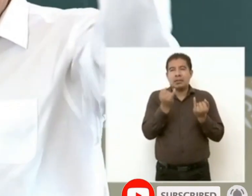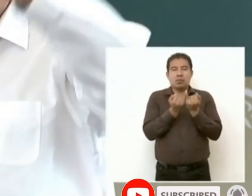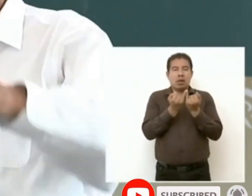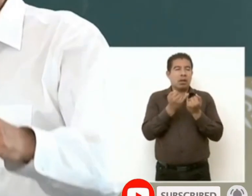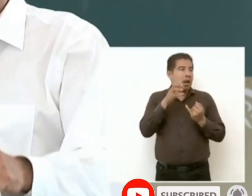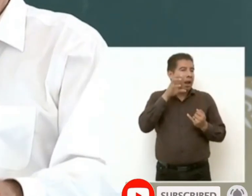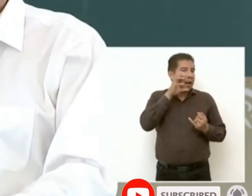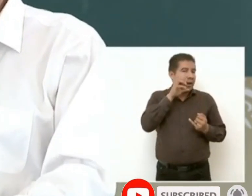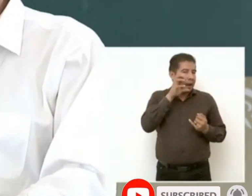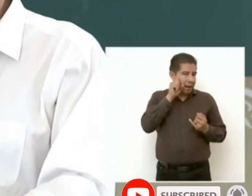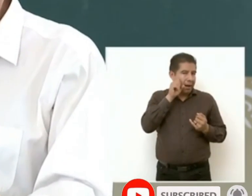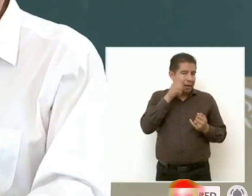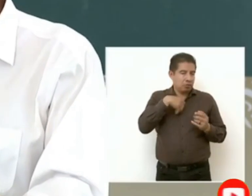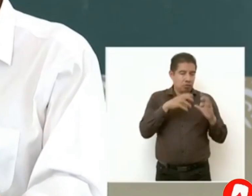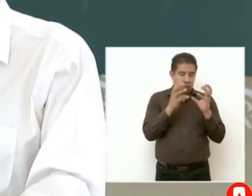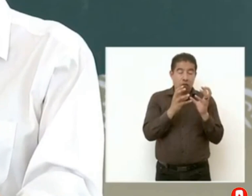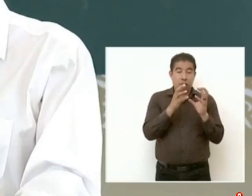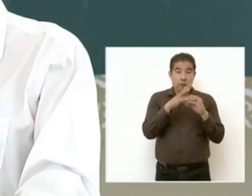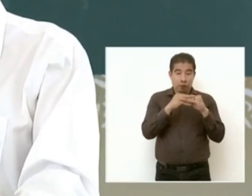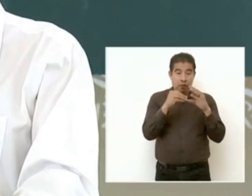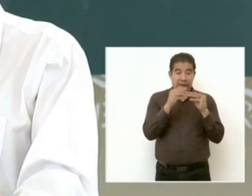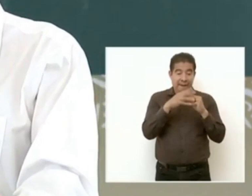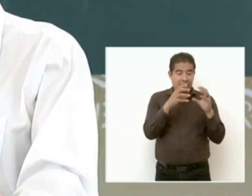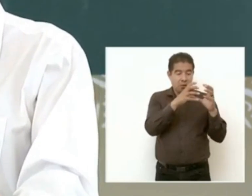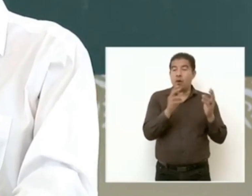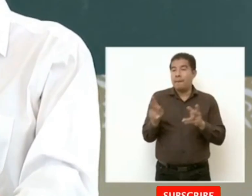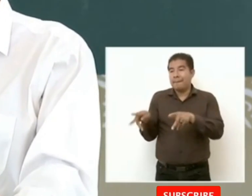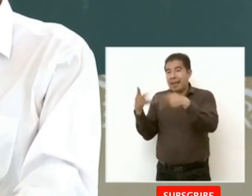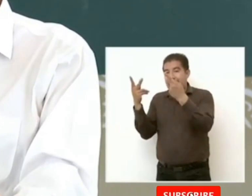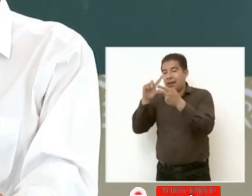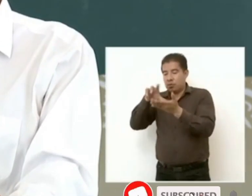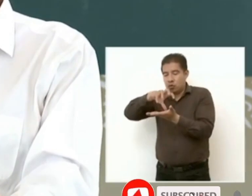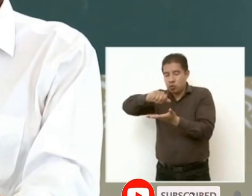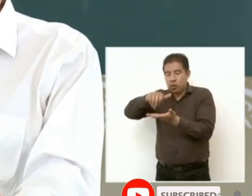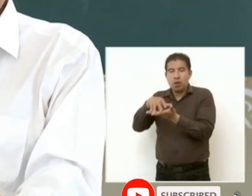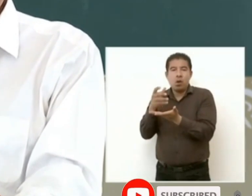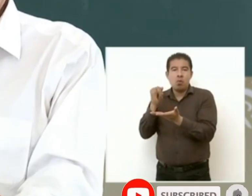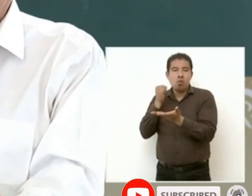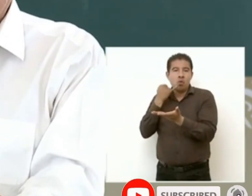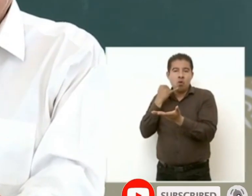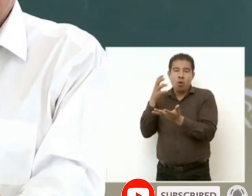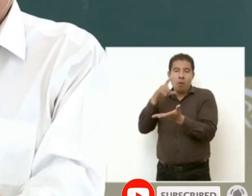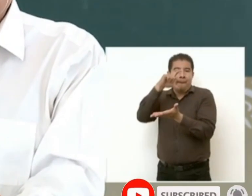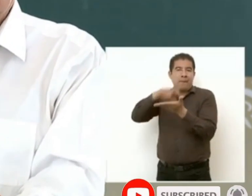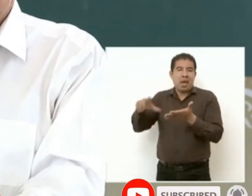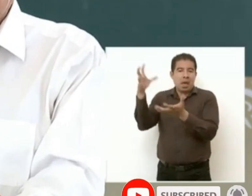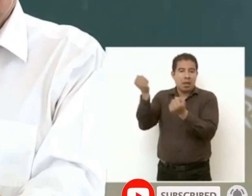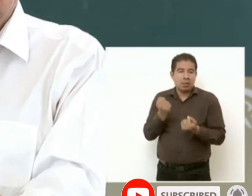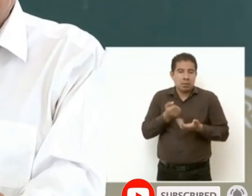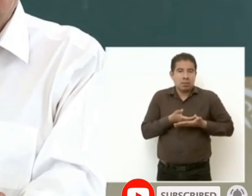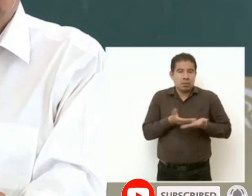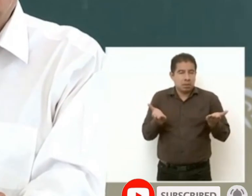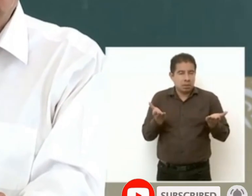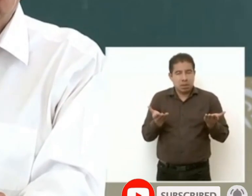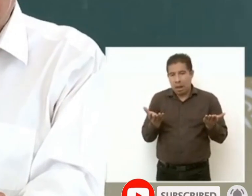Así estaba la política petrolera. Ahora ya no. Ahora toda la materia prima